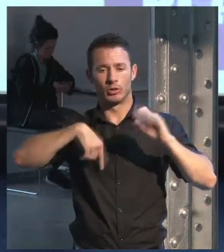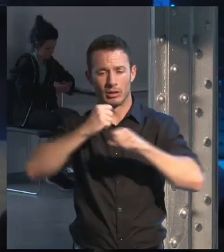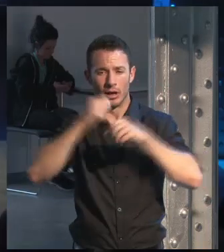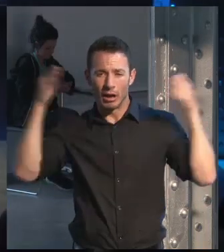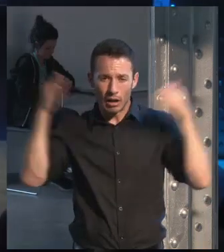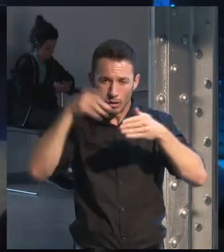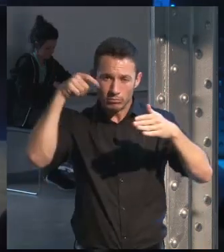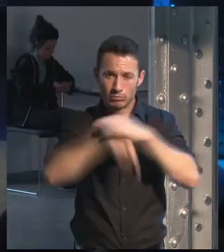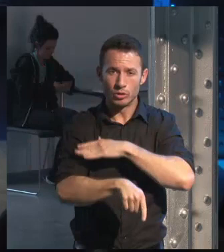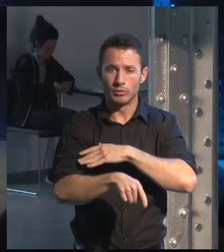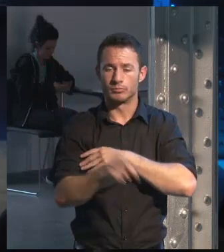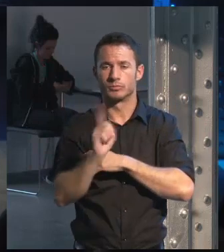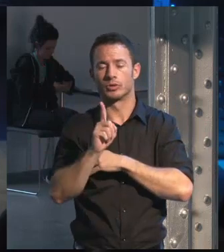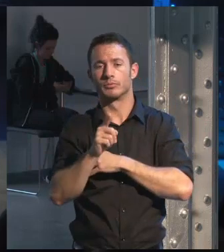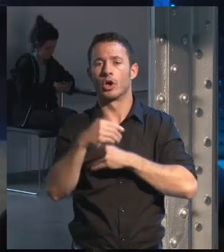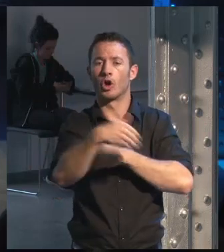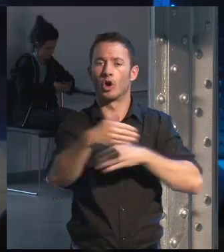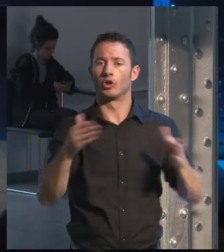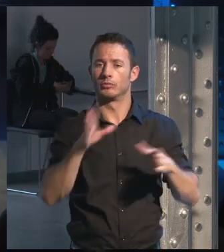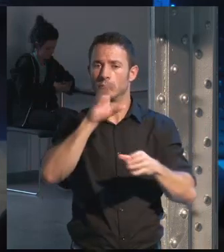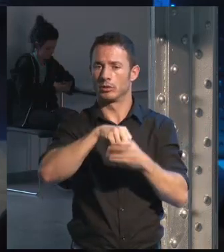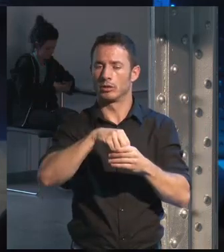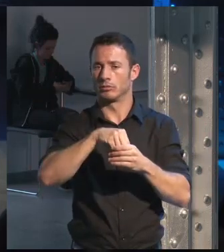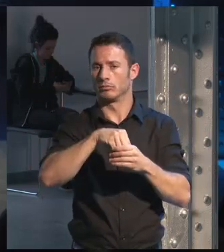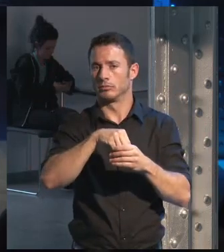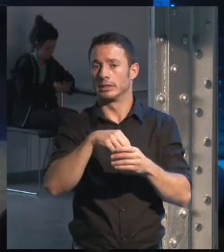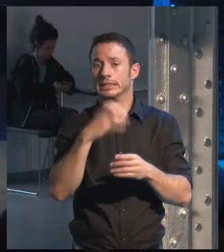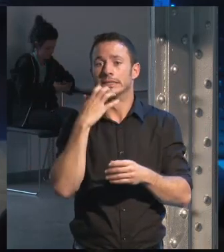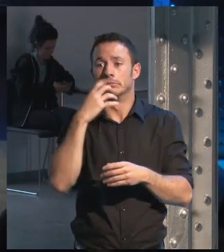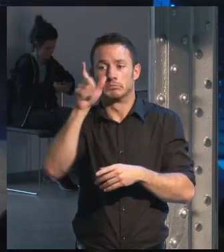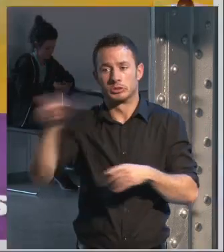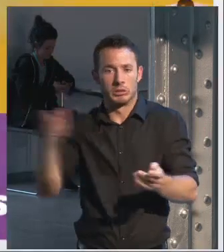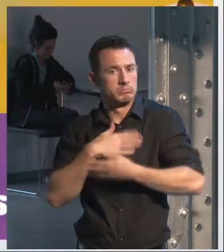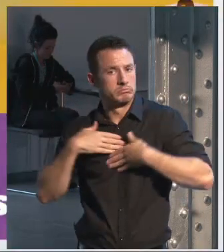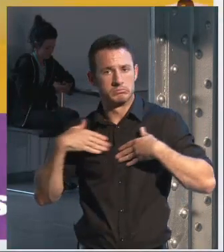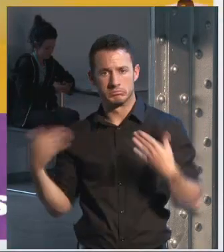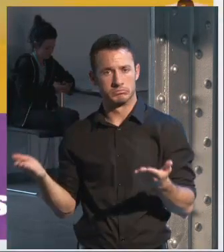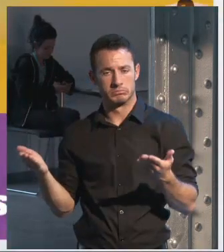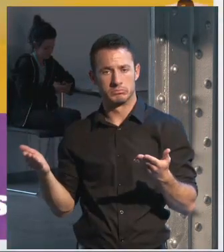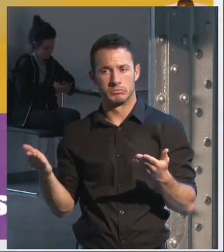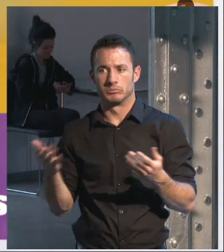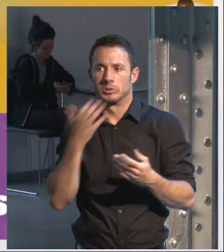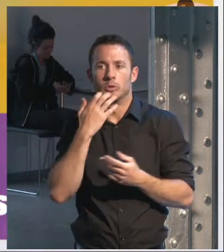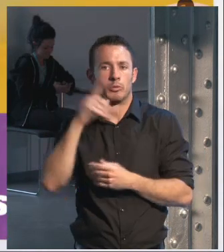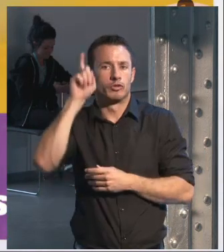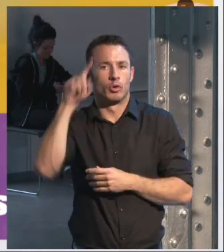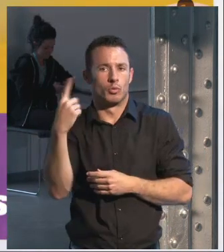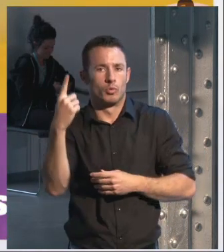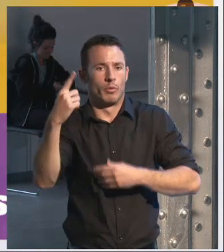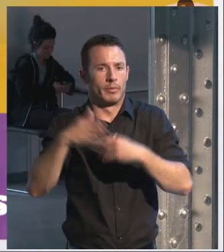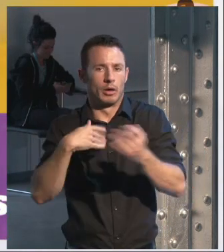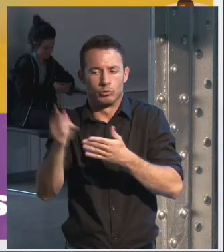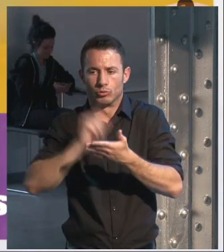a fondo, no. Son contenedores en donde cualquier persona que venga, cualquier profesor, cualquier